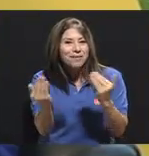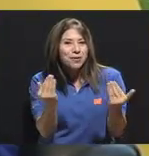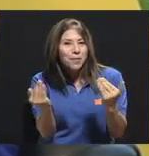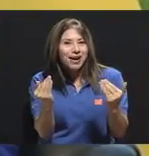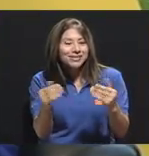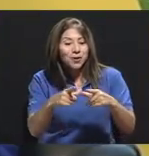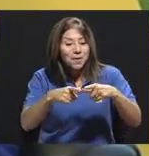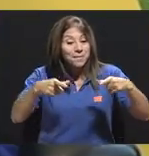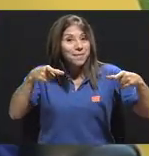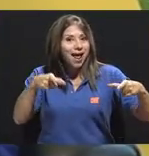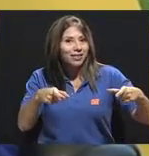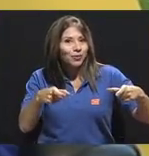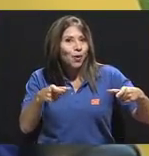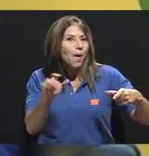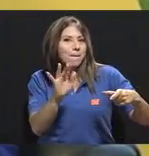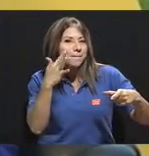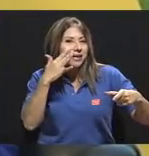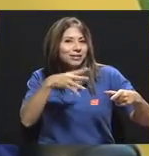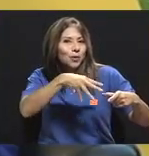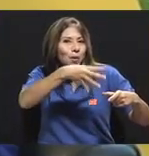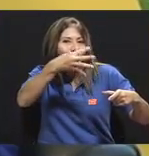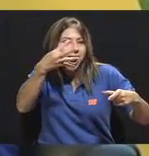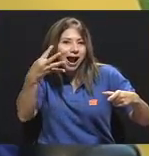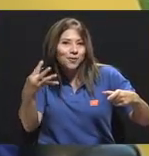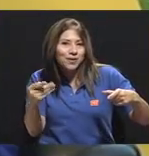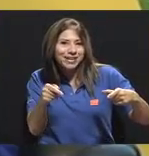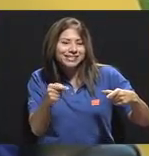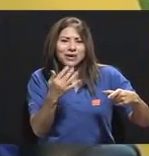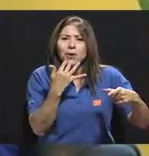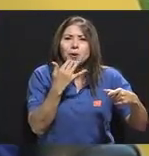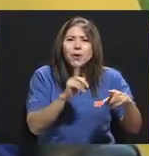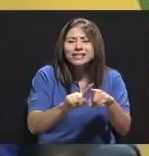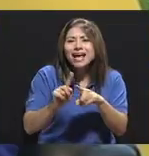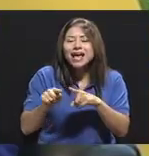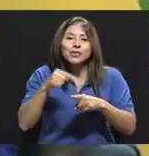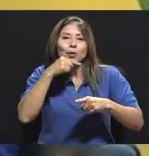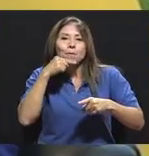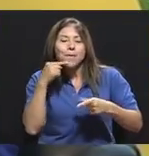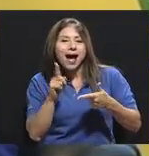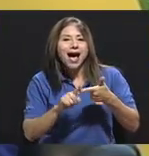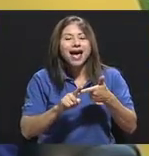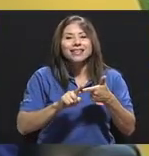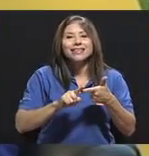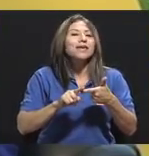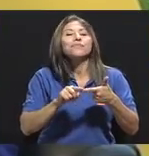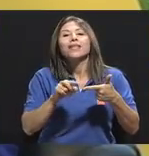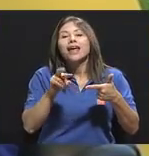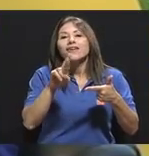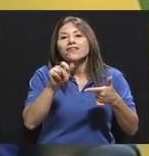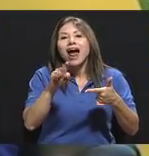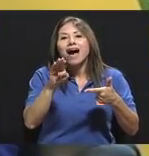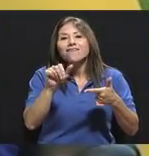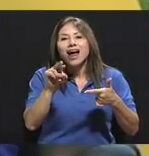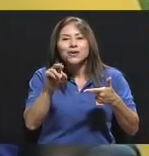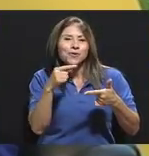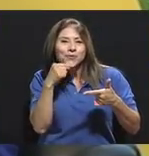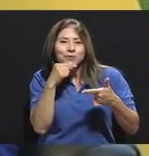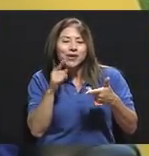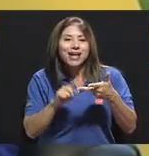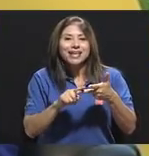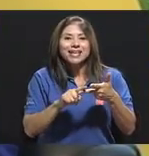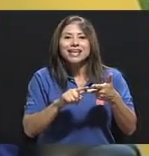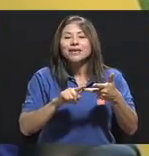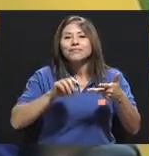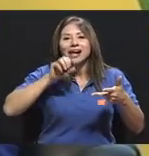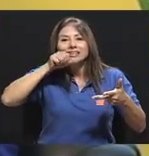una ensaladita tomatito rábanos zanahoria rayada ponerle un todos los vegetales que podamos para eh lograr aportar